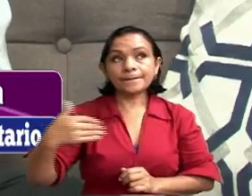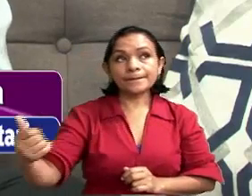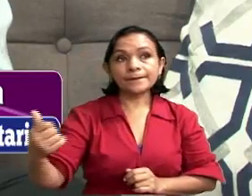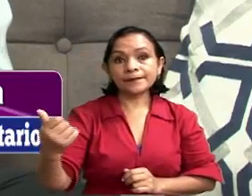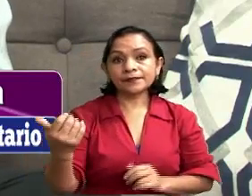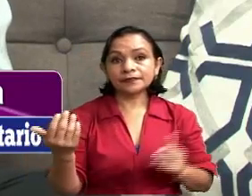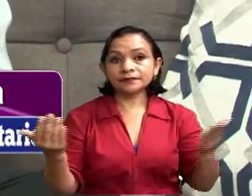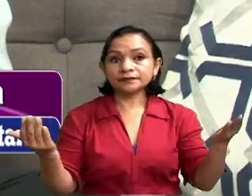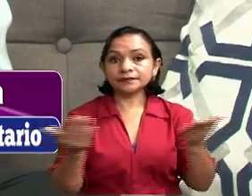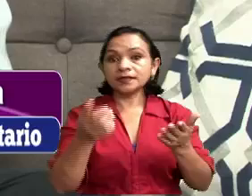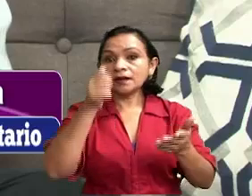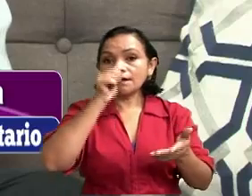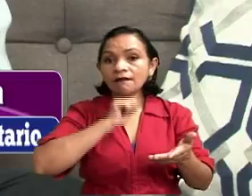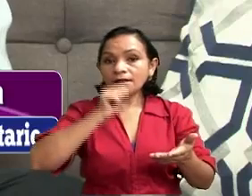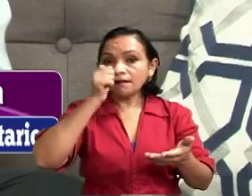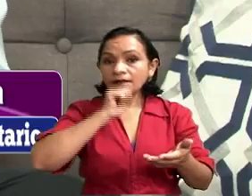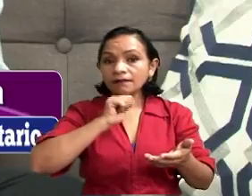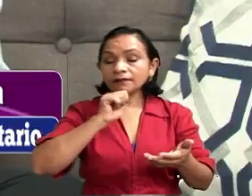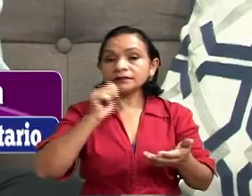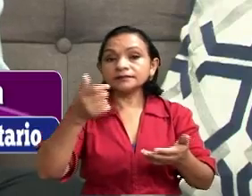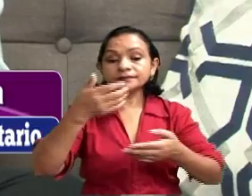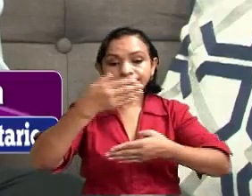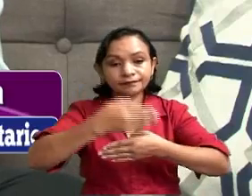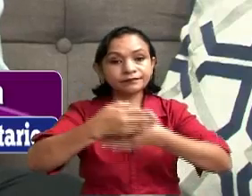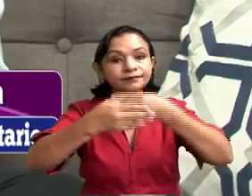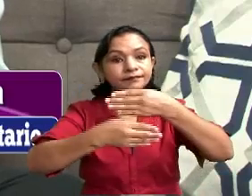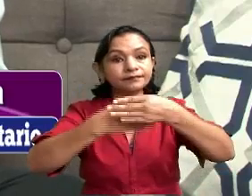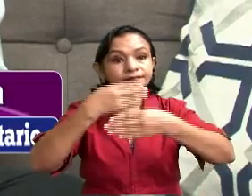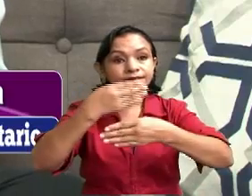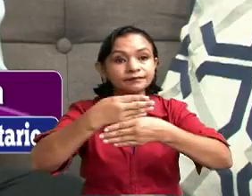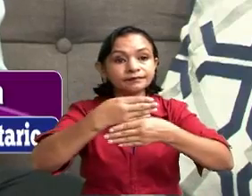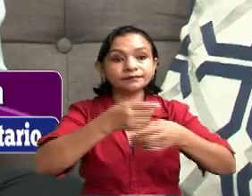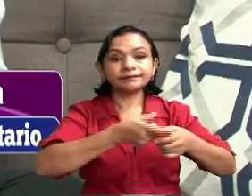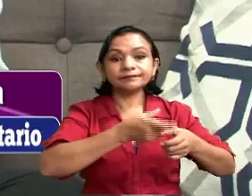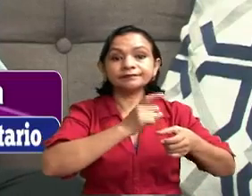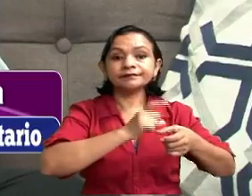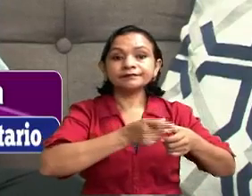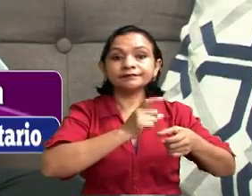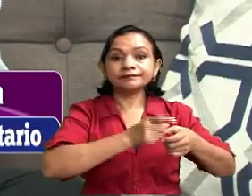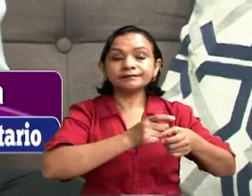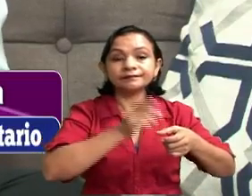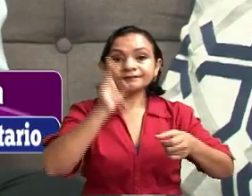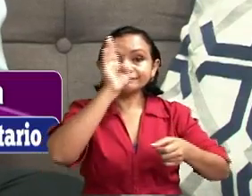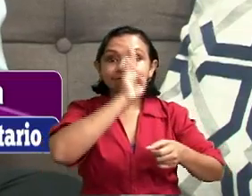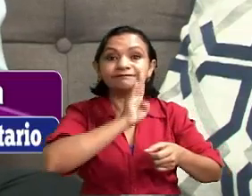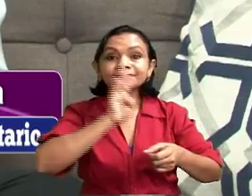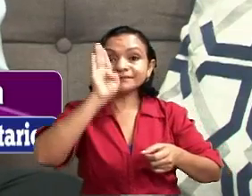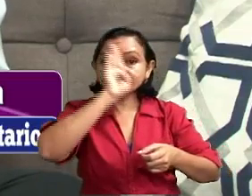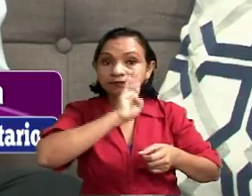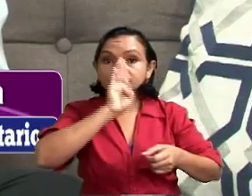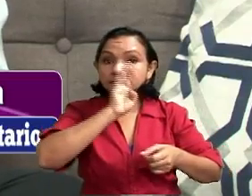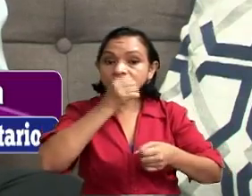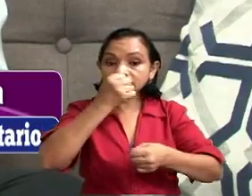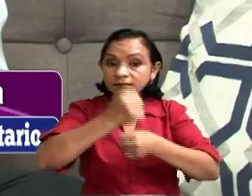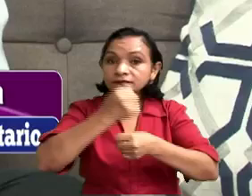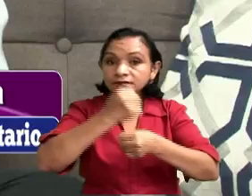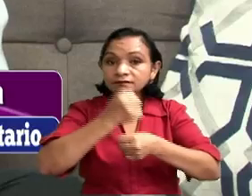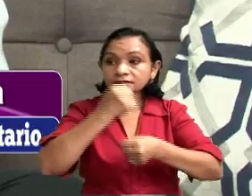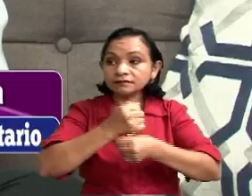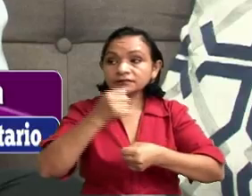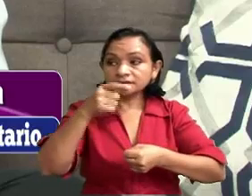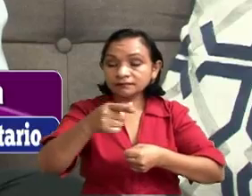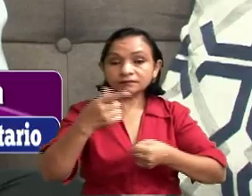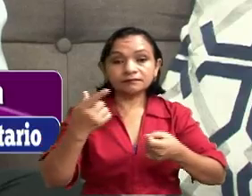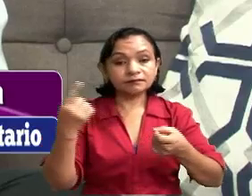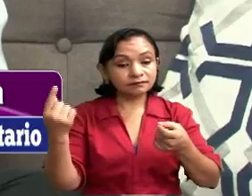sistema de agua potable y construcción del alcantarillado sanitario en Bluefield. Se está